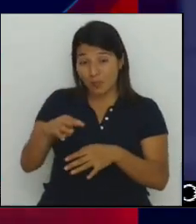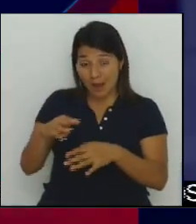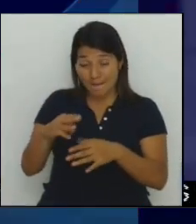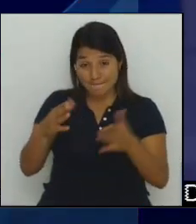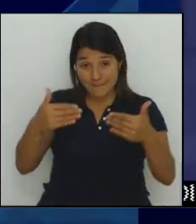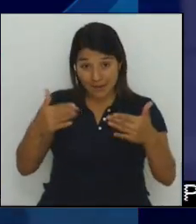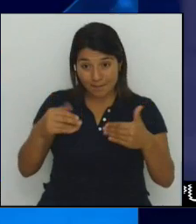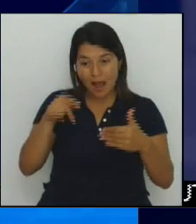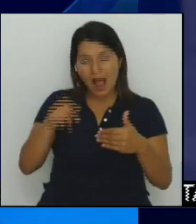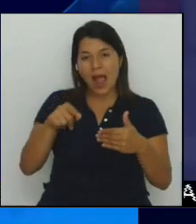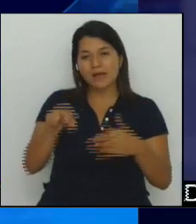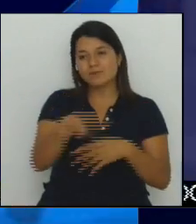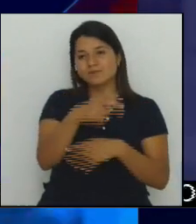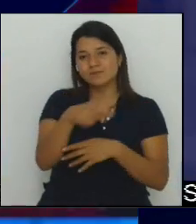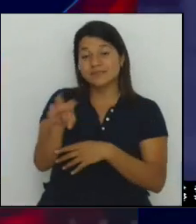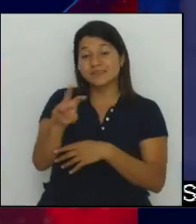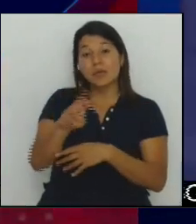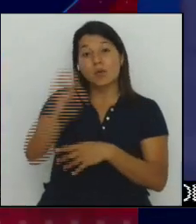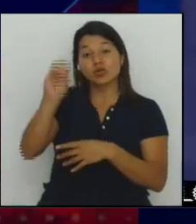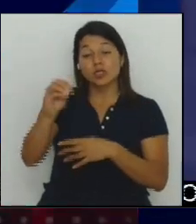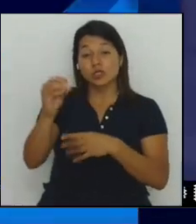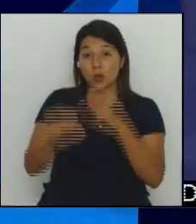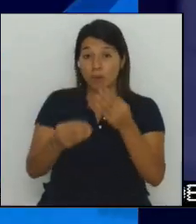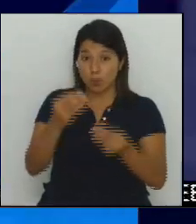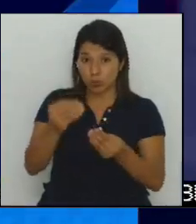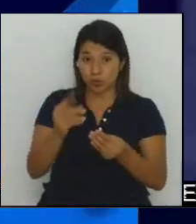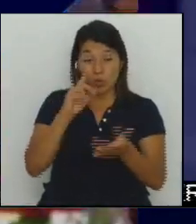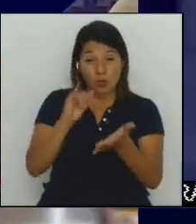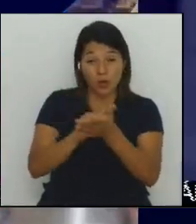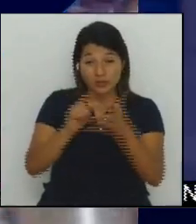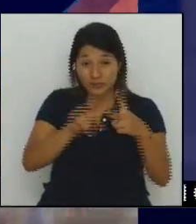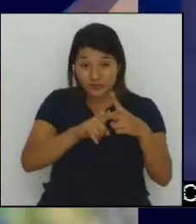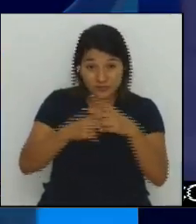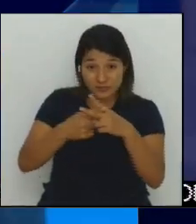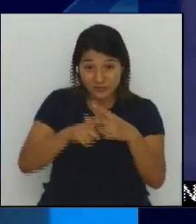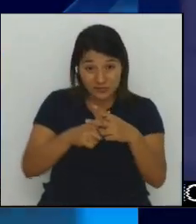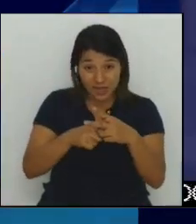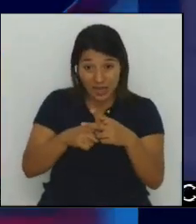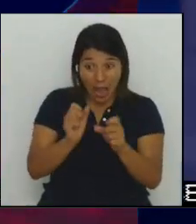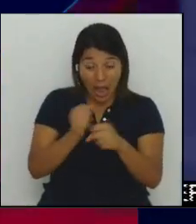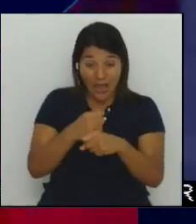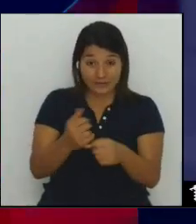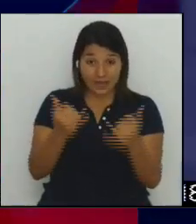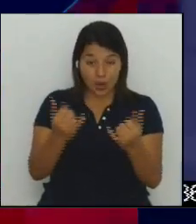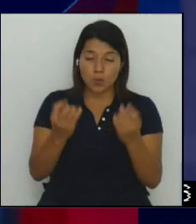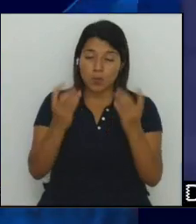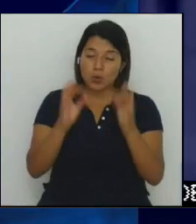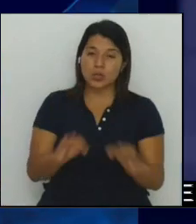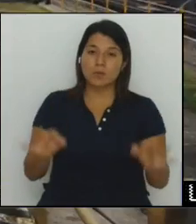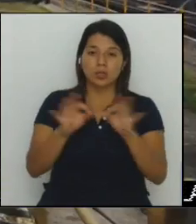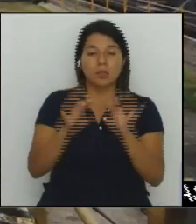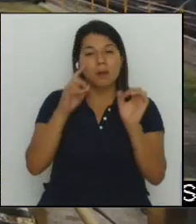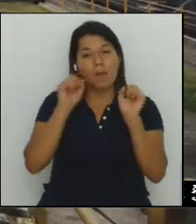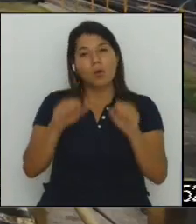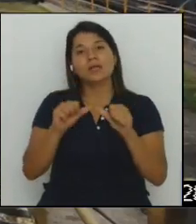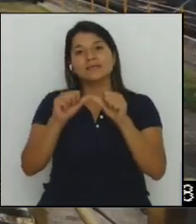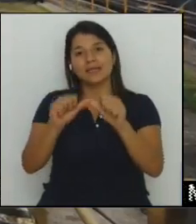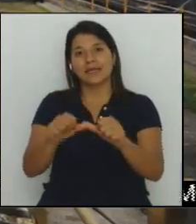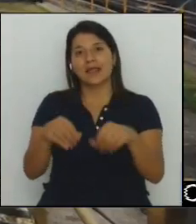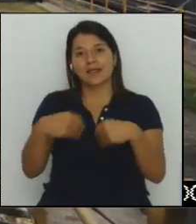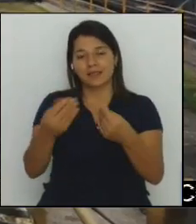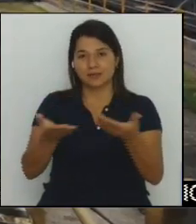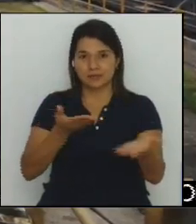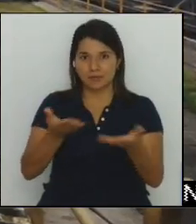que las obras de mantenimiento, como las que se realizan ahora, son vitales para mantener la operación por décadas.